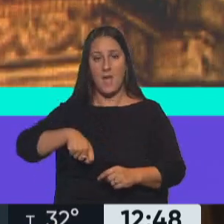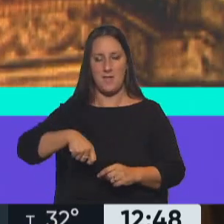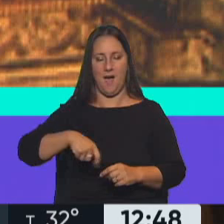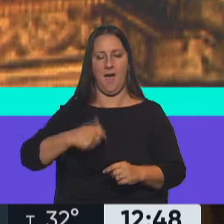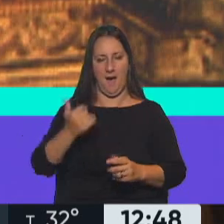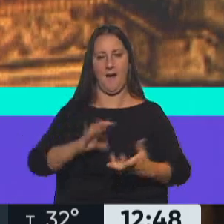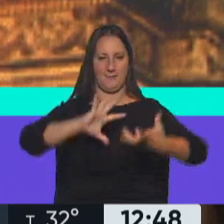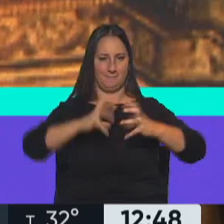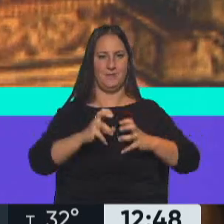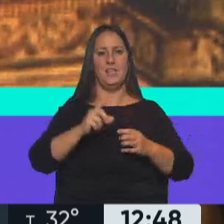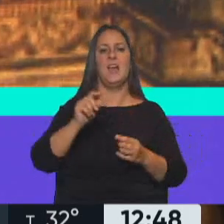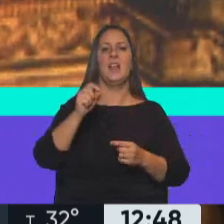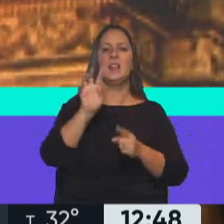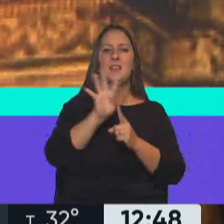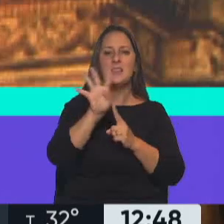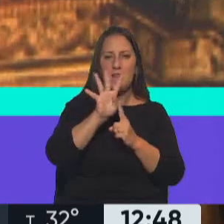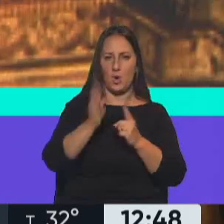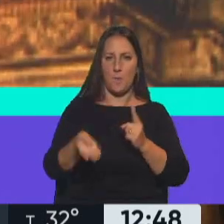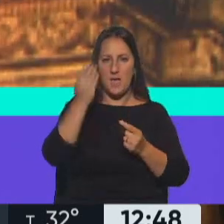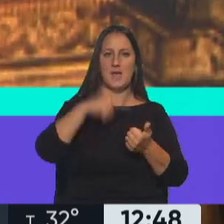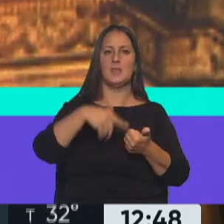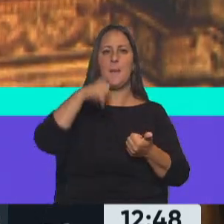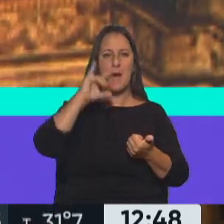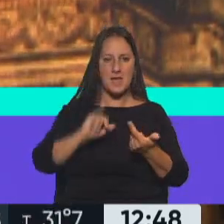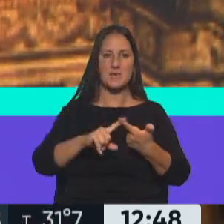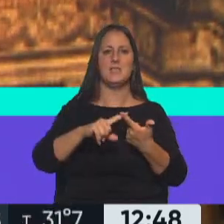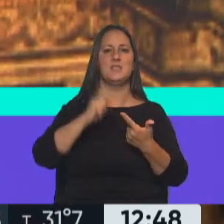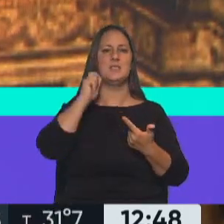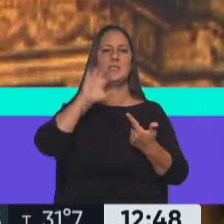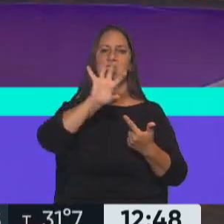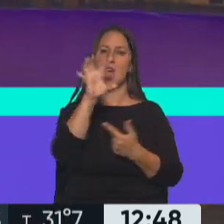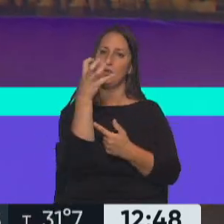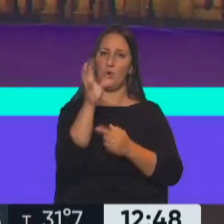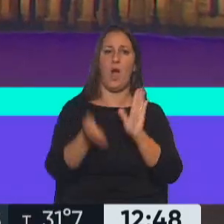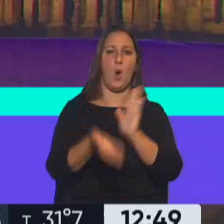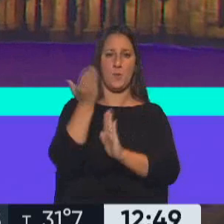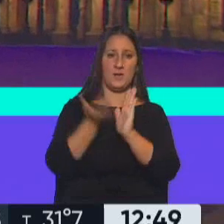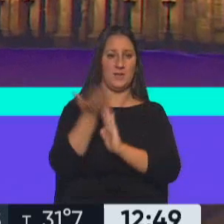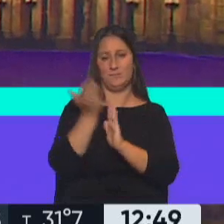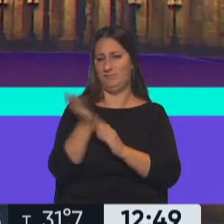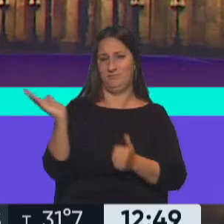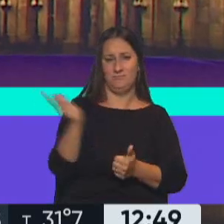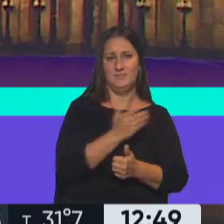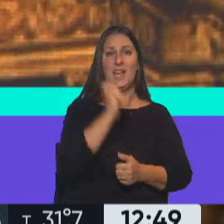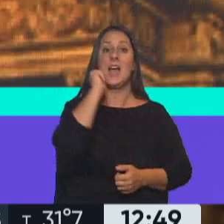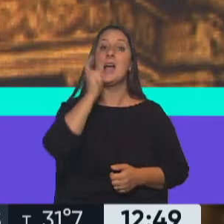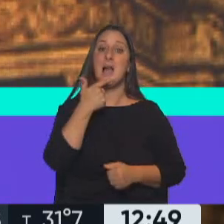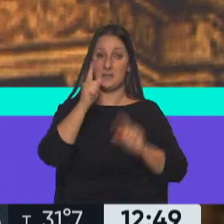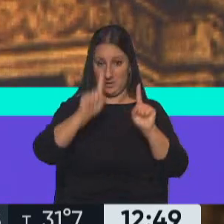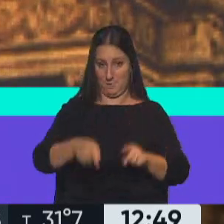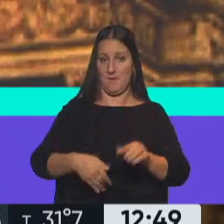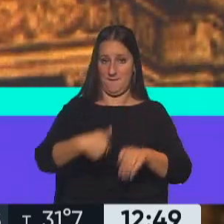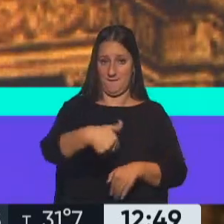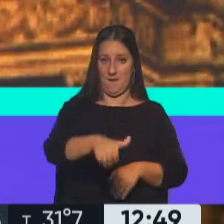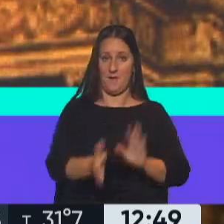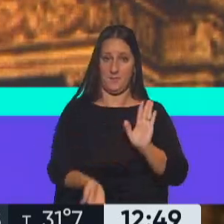que aumente el precio del trigo, aumente el precio del maíz, del girasol, de todo lo que comemos, y también diría de los commodities, el caso del gas. Y además